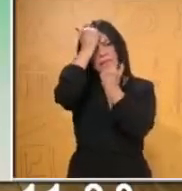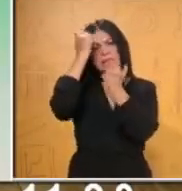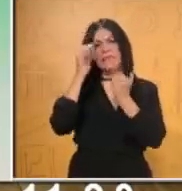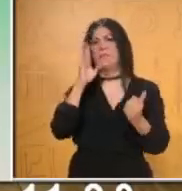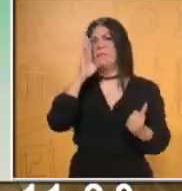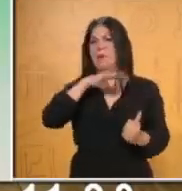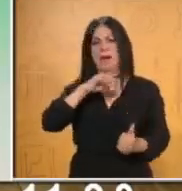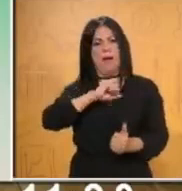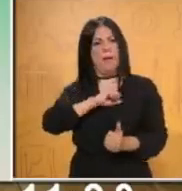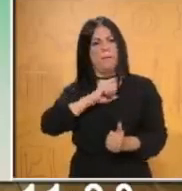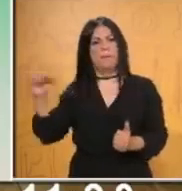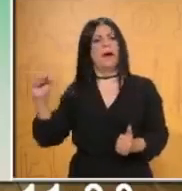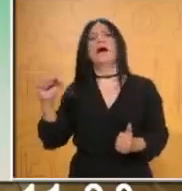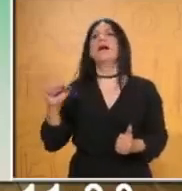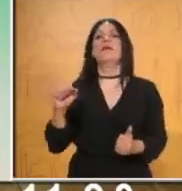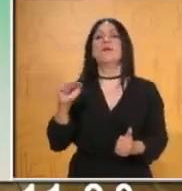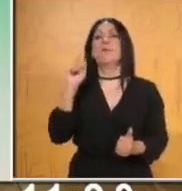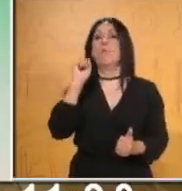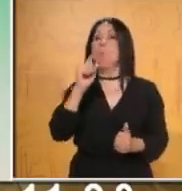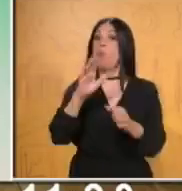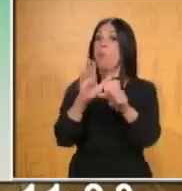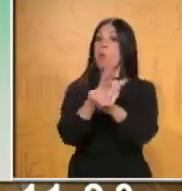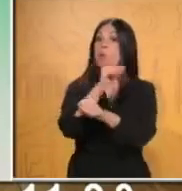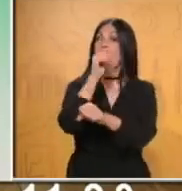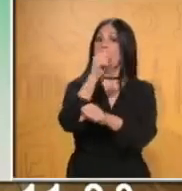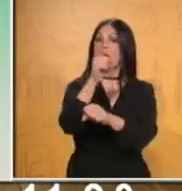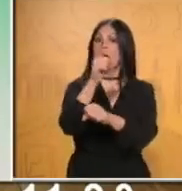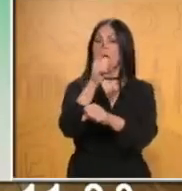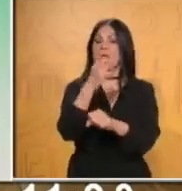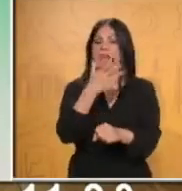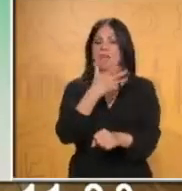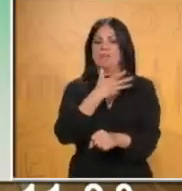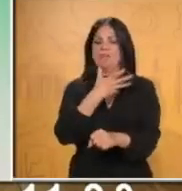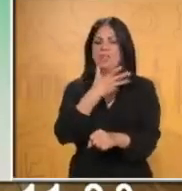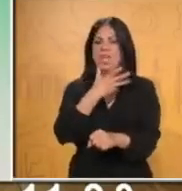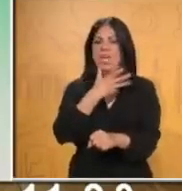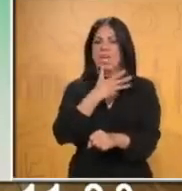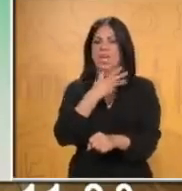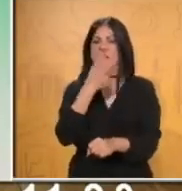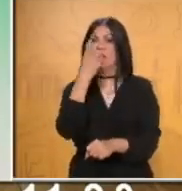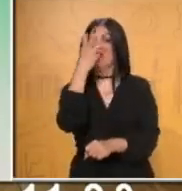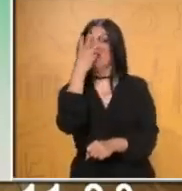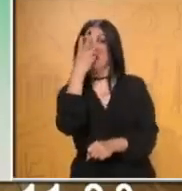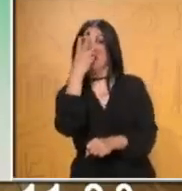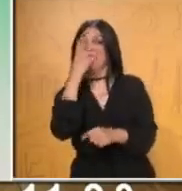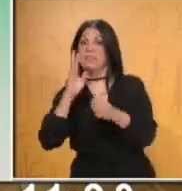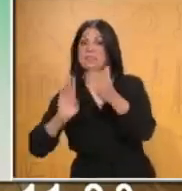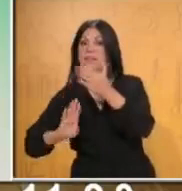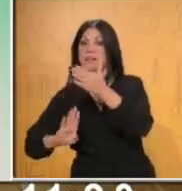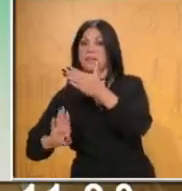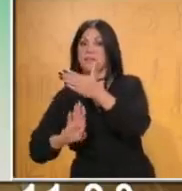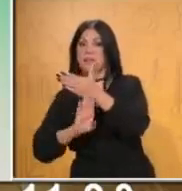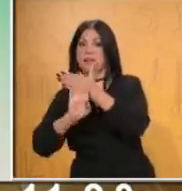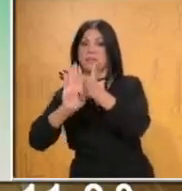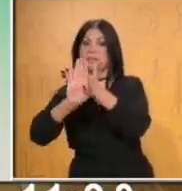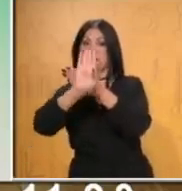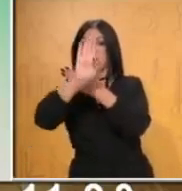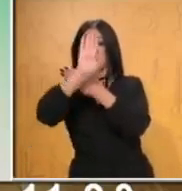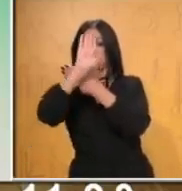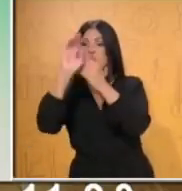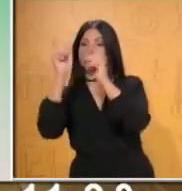en su sueño va a ser perseguido por tres espíritus que esa noche le ayudarán a